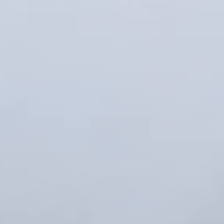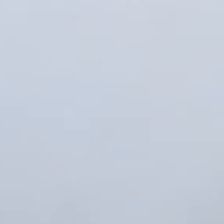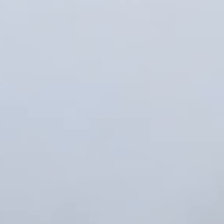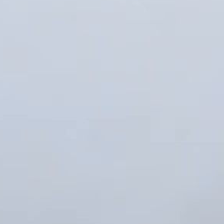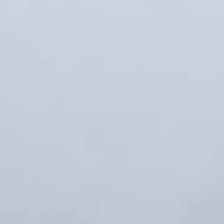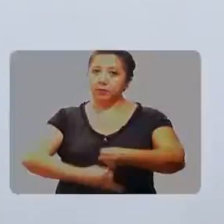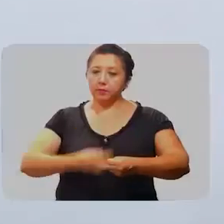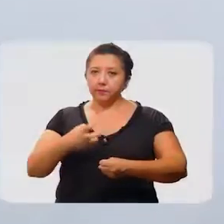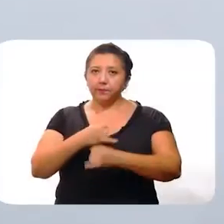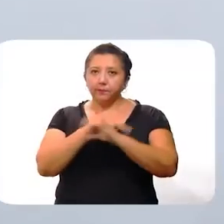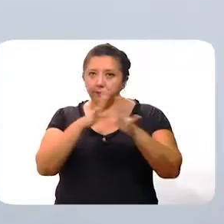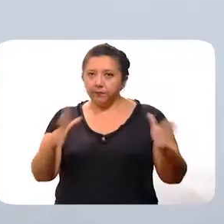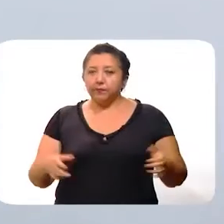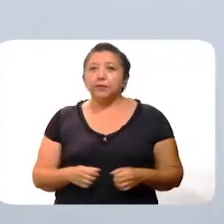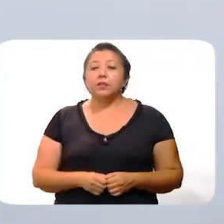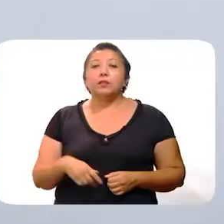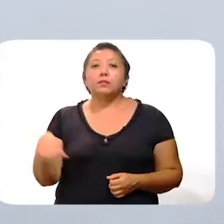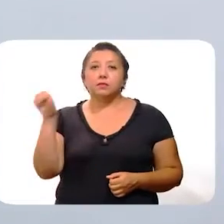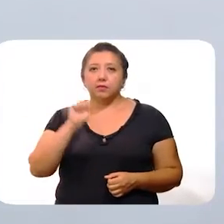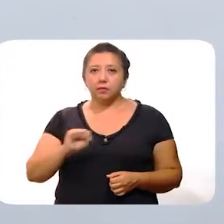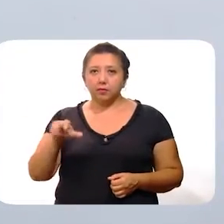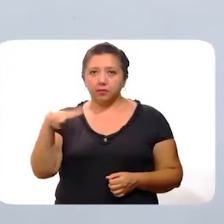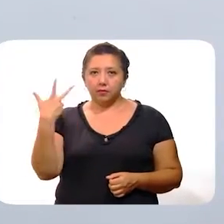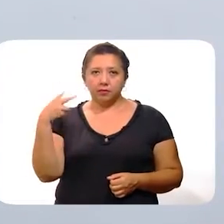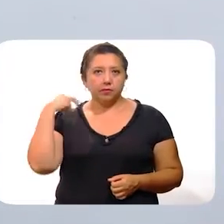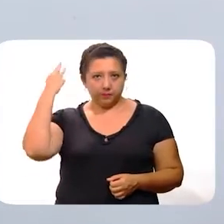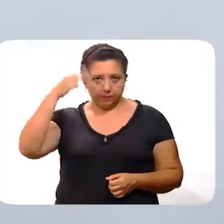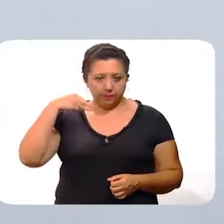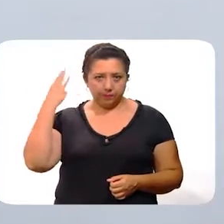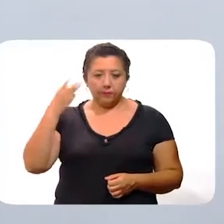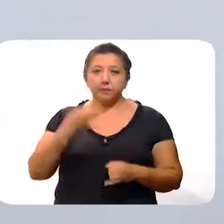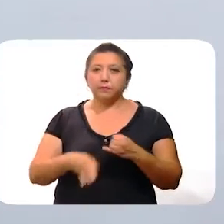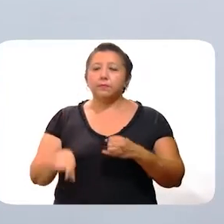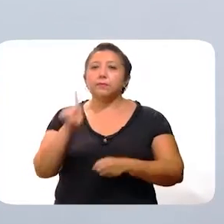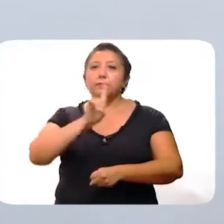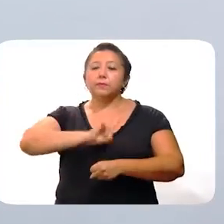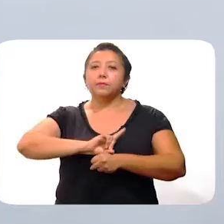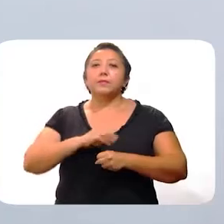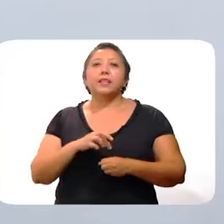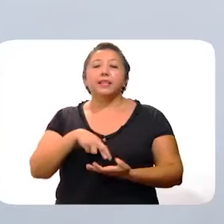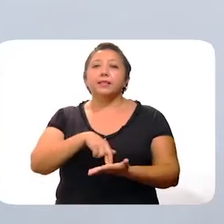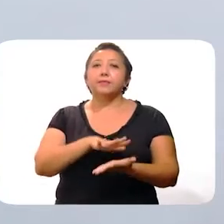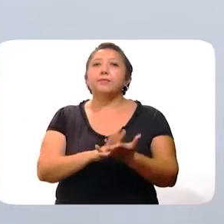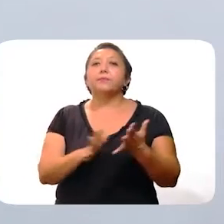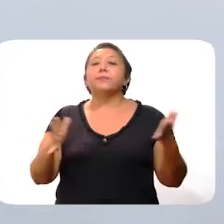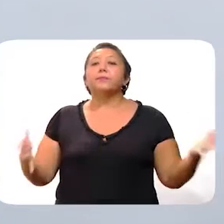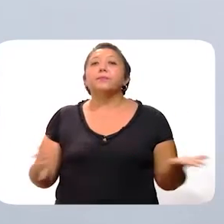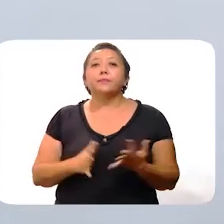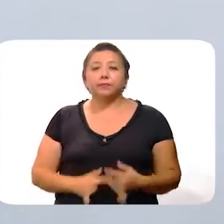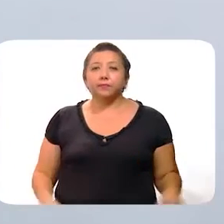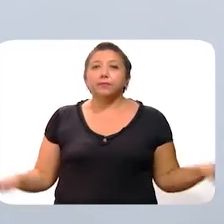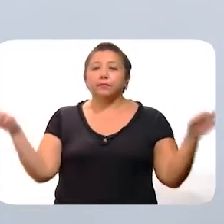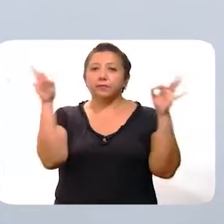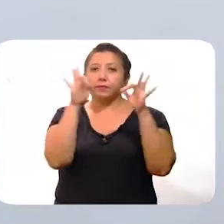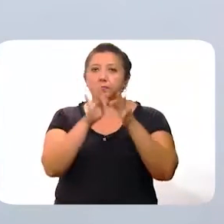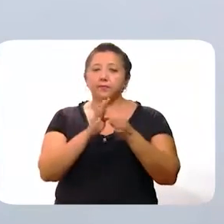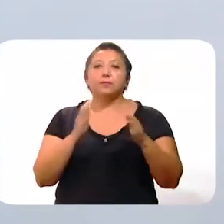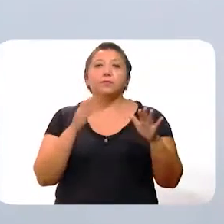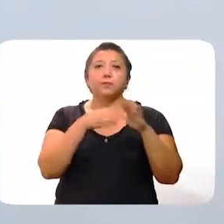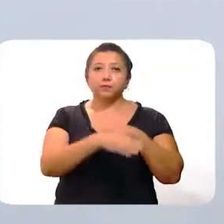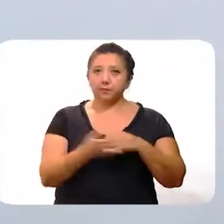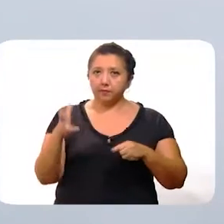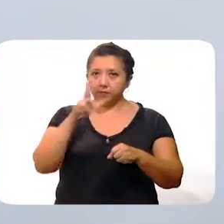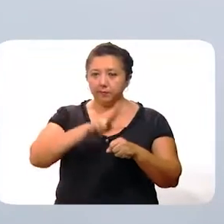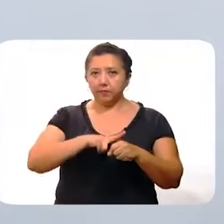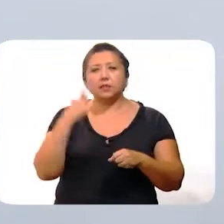Buenas tardes. Este es el parte médico de este sábado 13 de marzo. En los últimos días se ha registrado un incremento importante en los ingresos